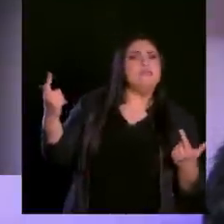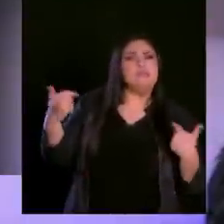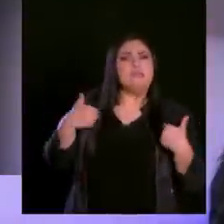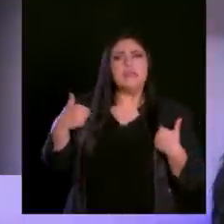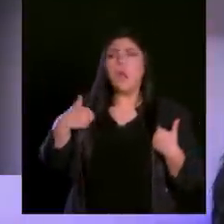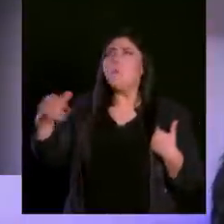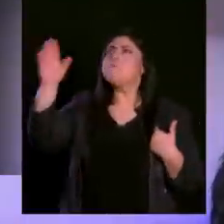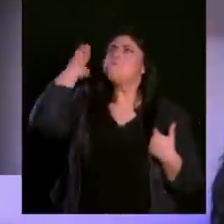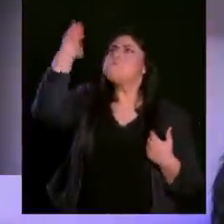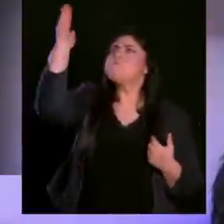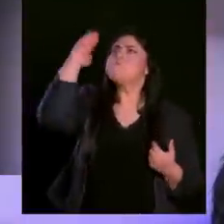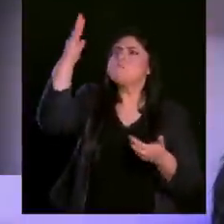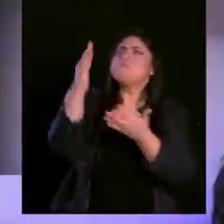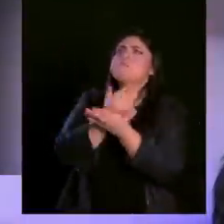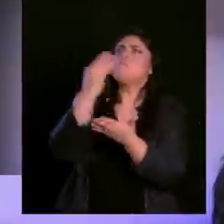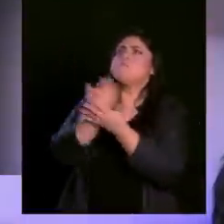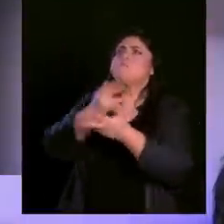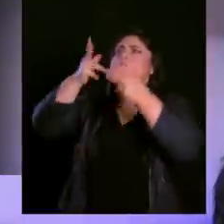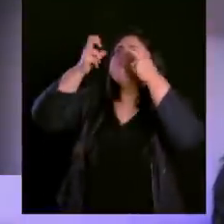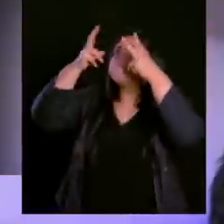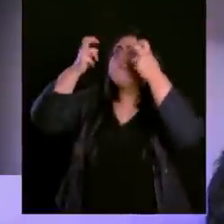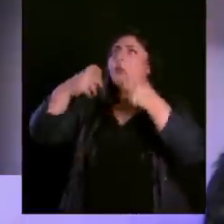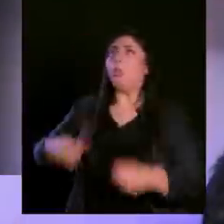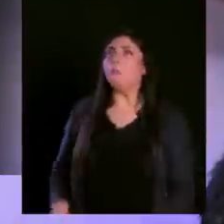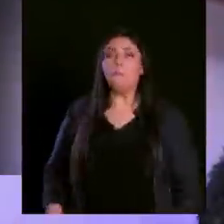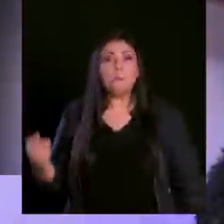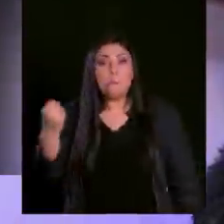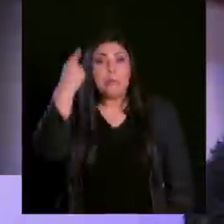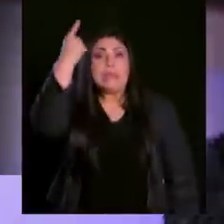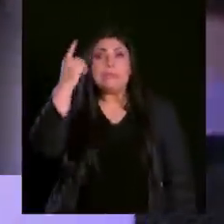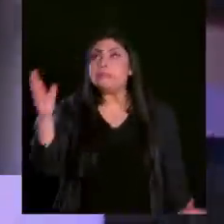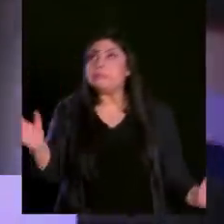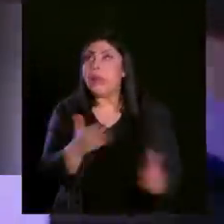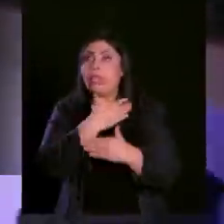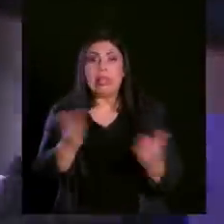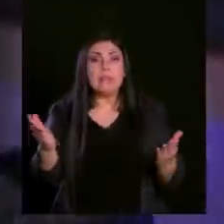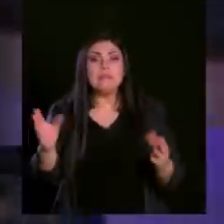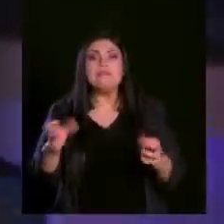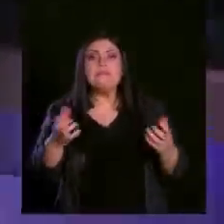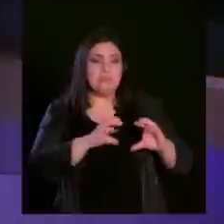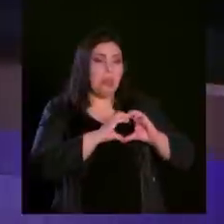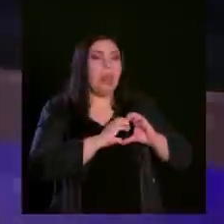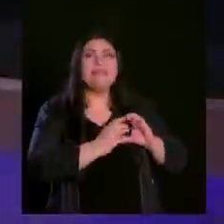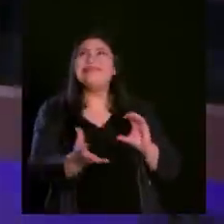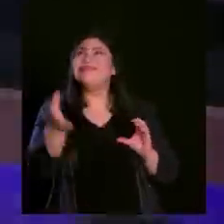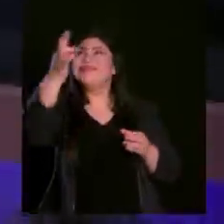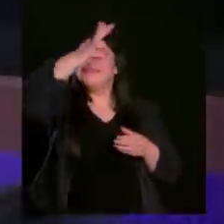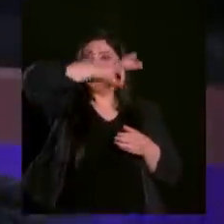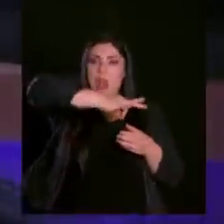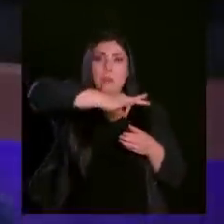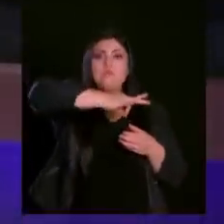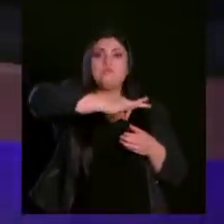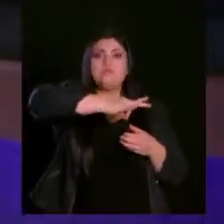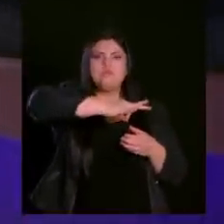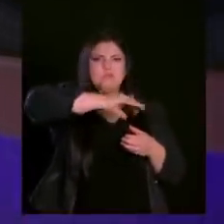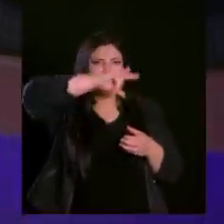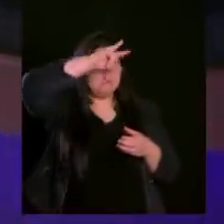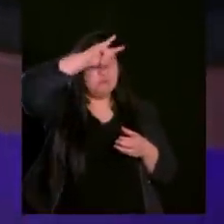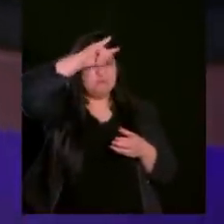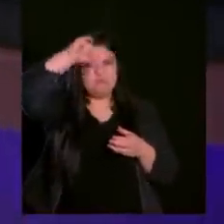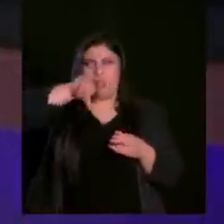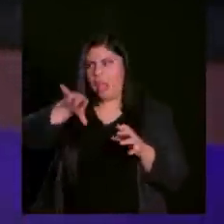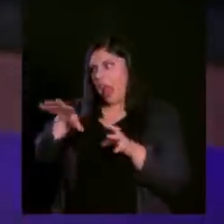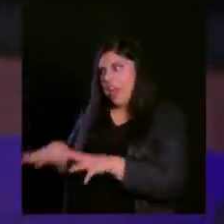malo y arrebata lo que fue sembrado en su corazón deténgame acá quién trajo